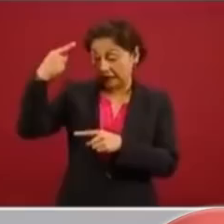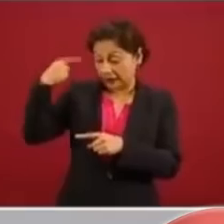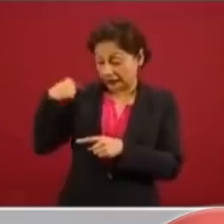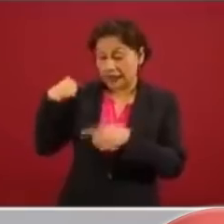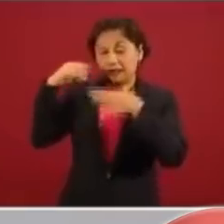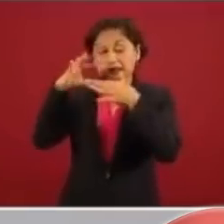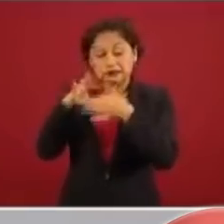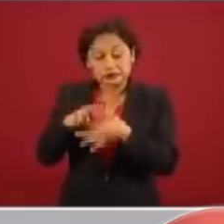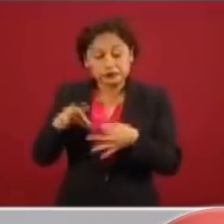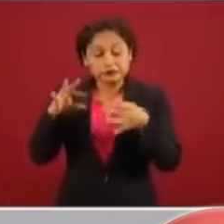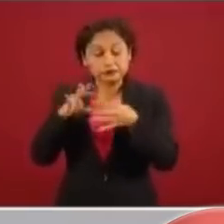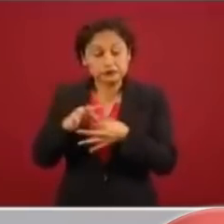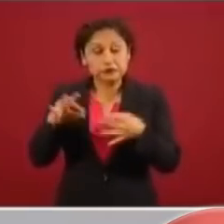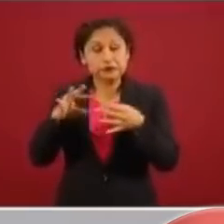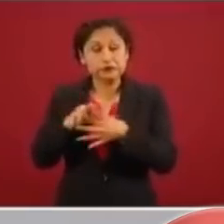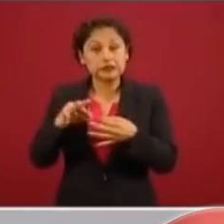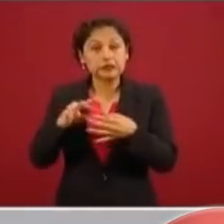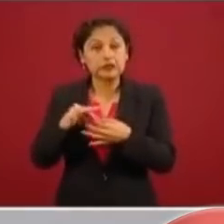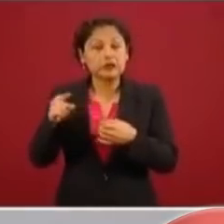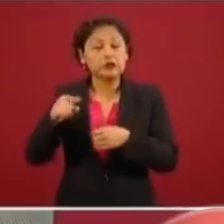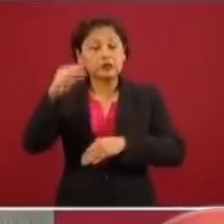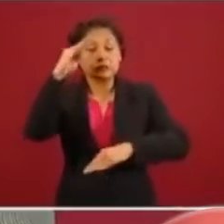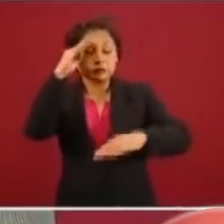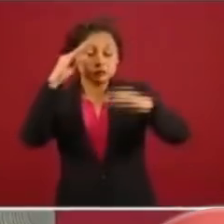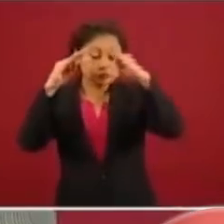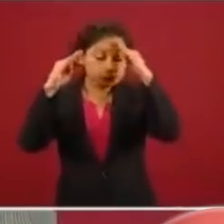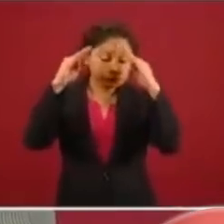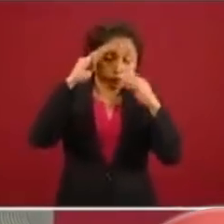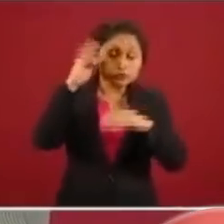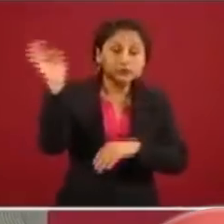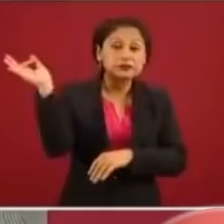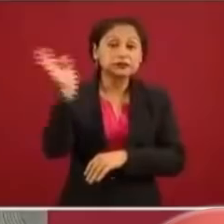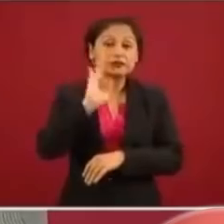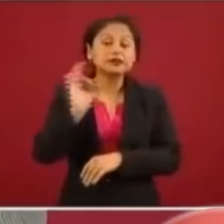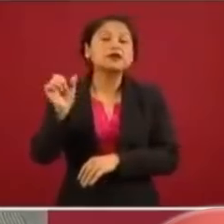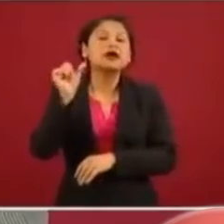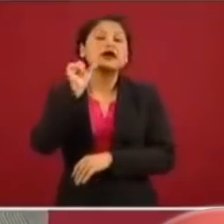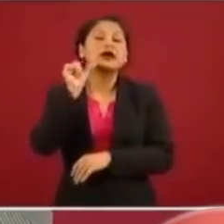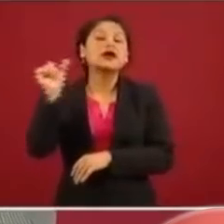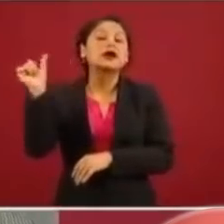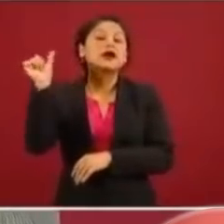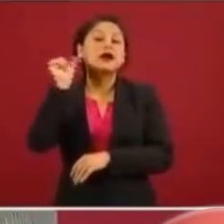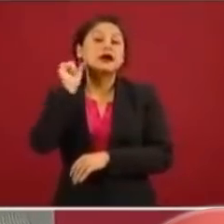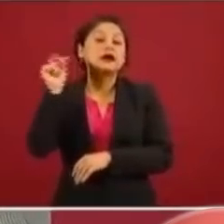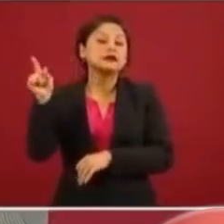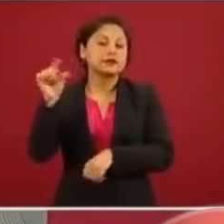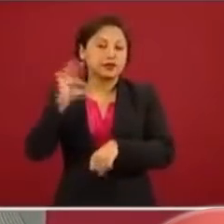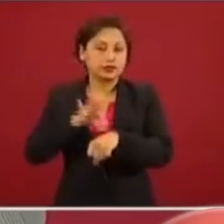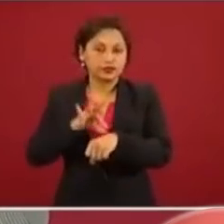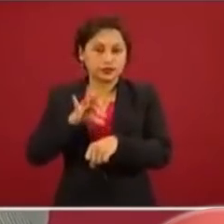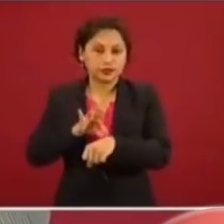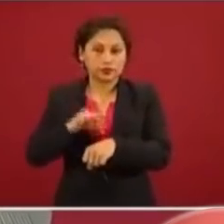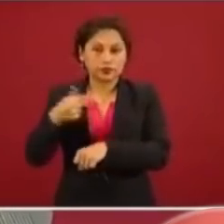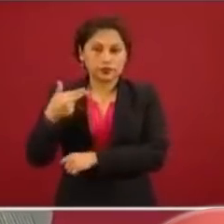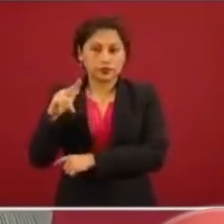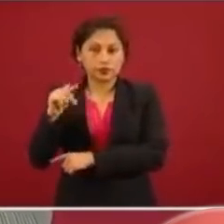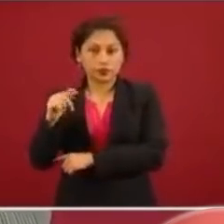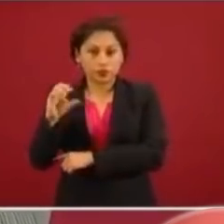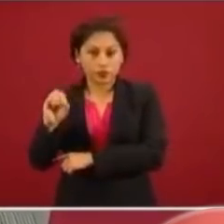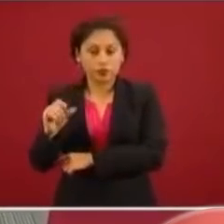lo dio a conocer ampliamente, de hecho yo decía en clase, el doctor Hugo López-Gatell,